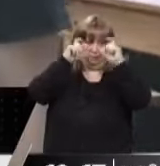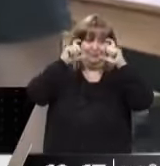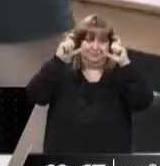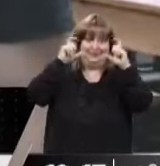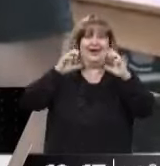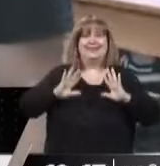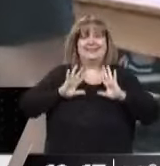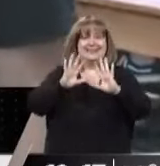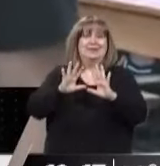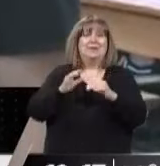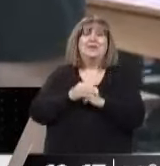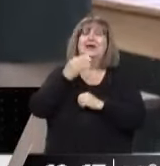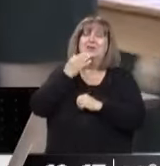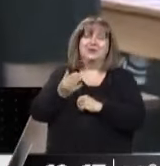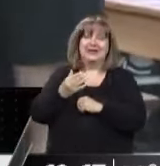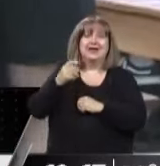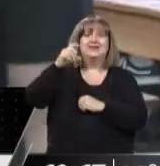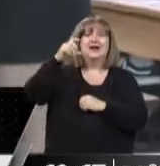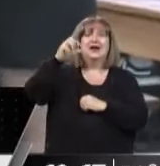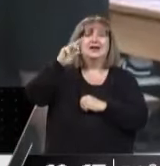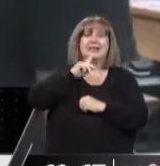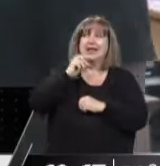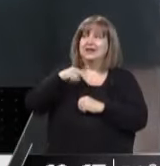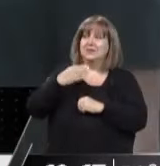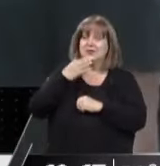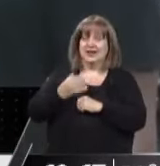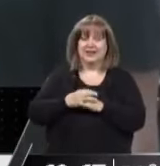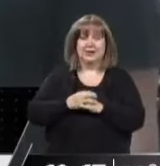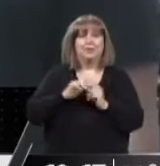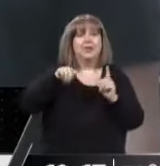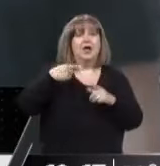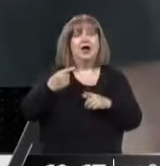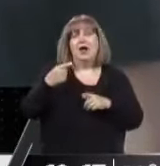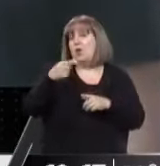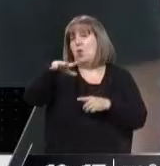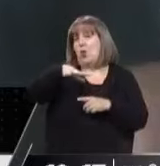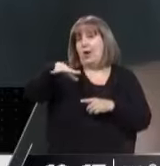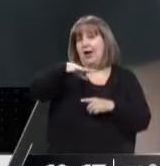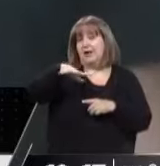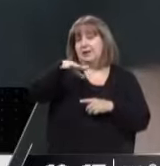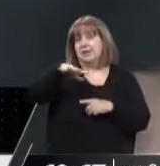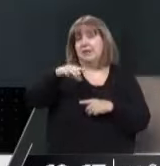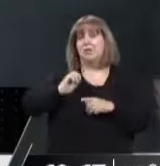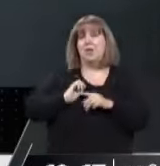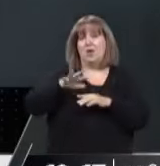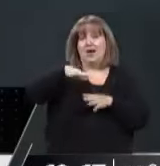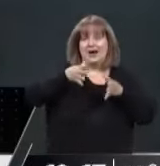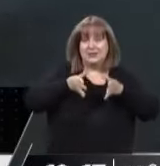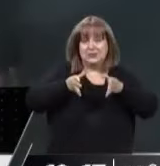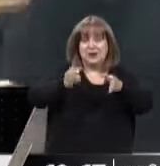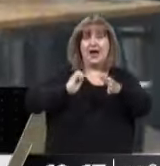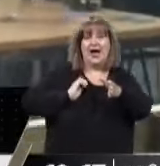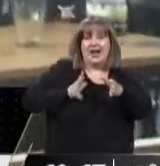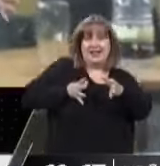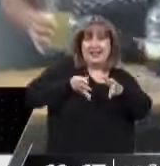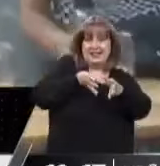otros lugares también, muchas gracias, Cristian. Gracias a vos, Silvia, y bueno, muchísimas gracias. Bueno, este es uno de los lugares que podés elegir en la Aristides, te decía.